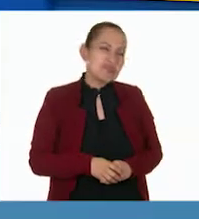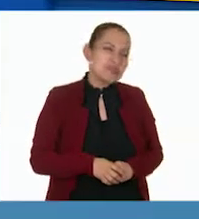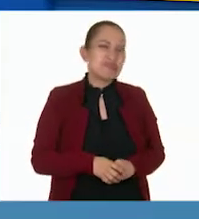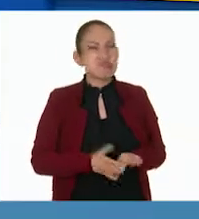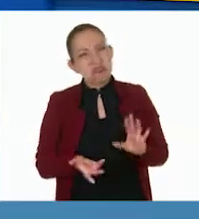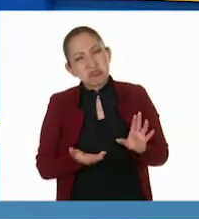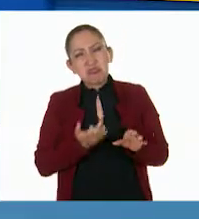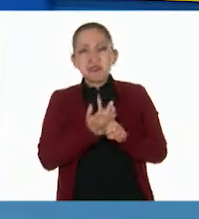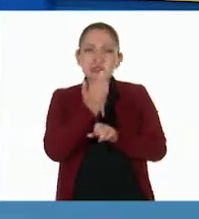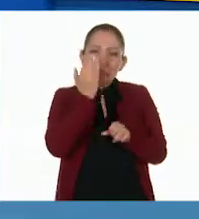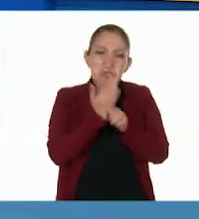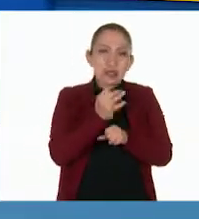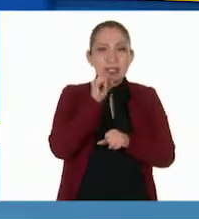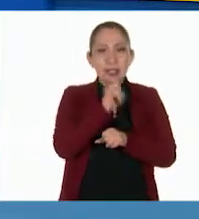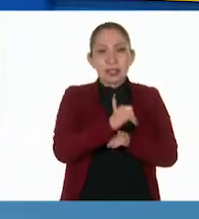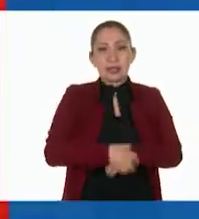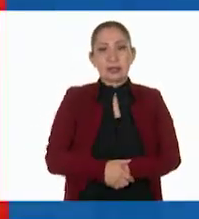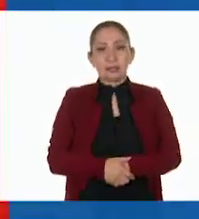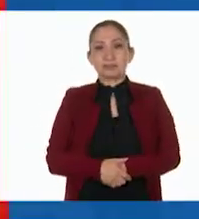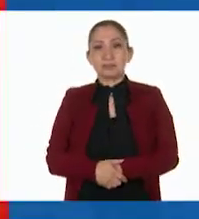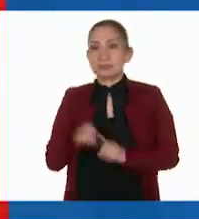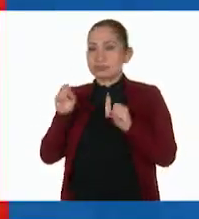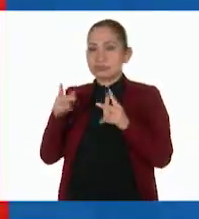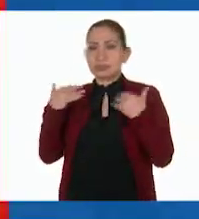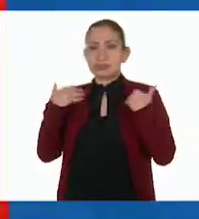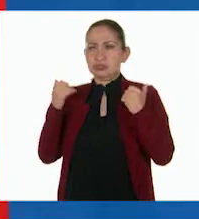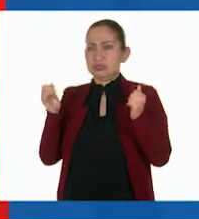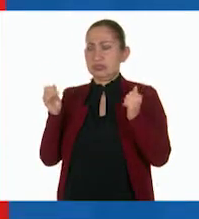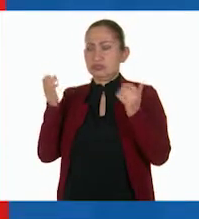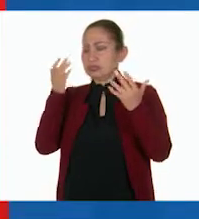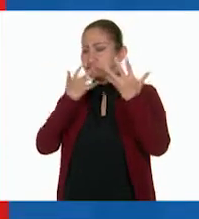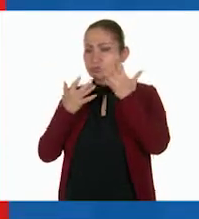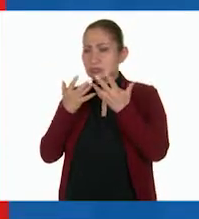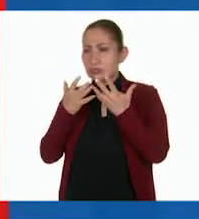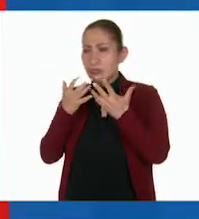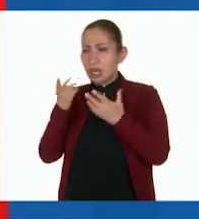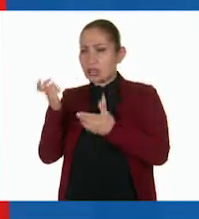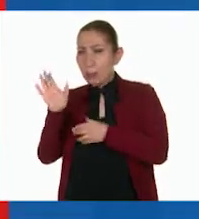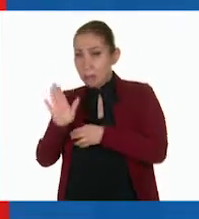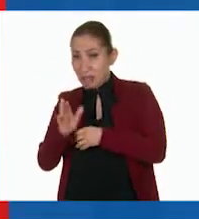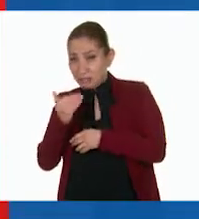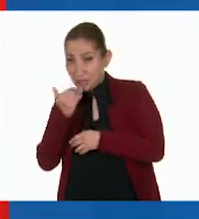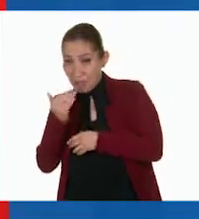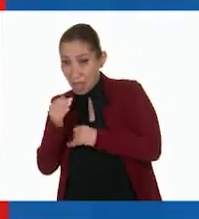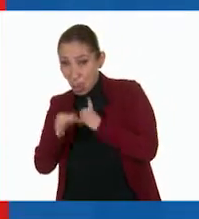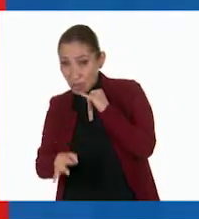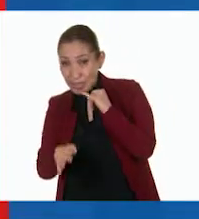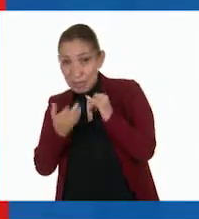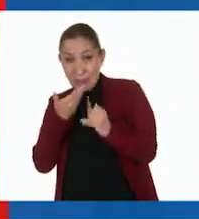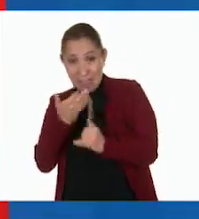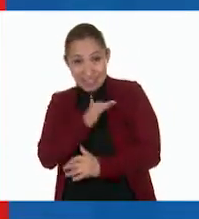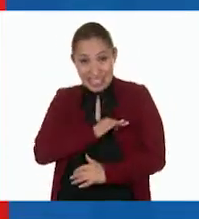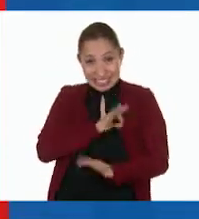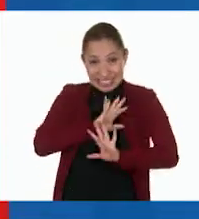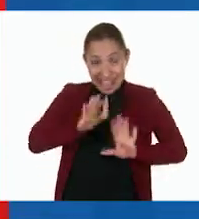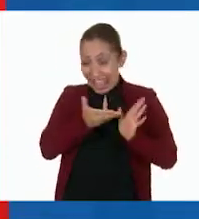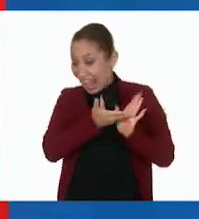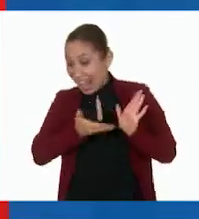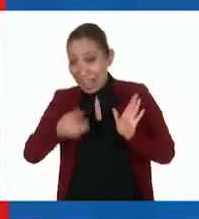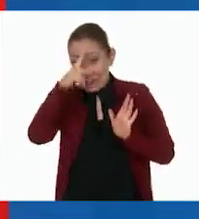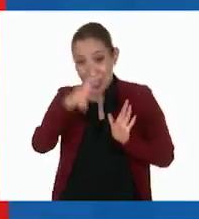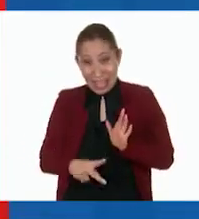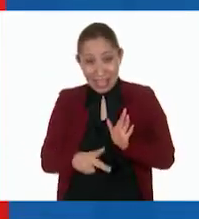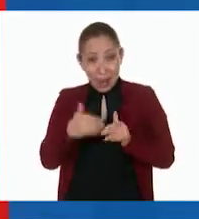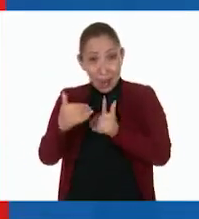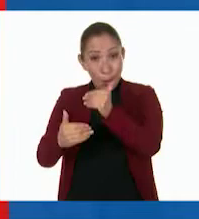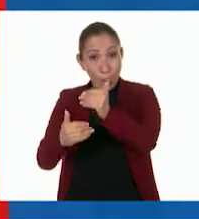alguna manera sí. Ok, pero no entiendo. Esto no parece precisamente un final feliz o una forma adecuada